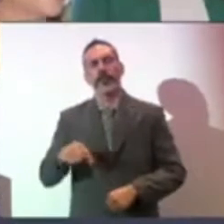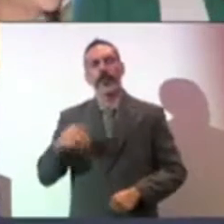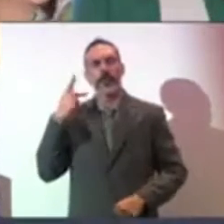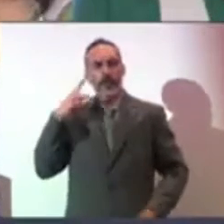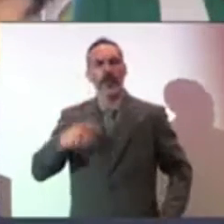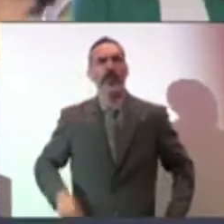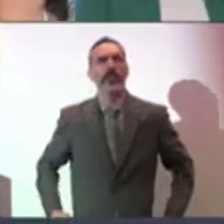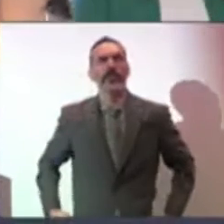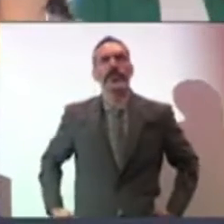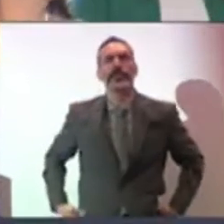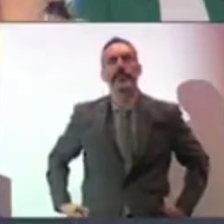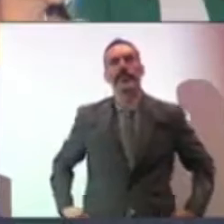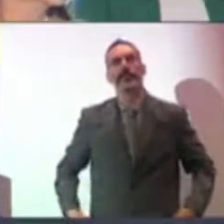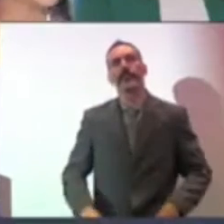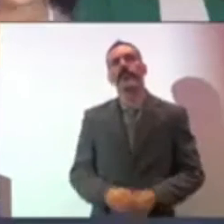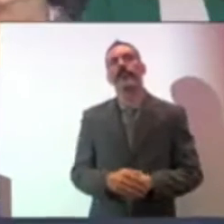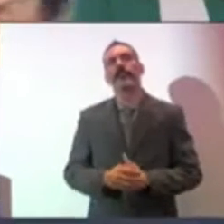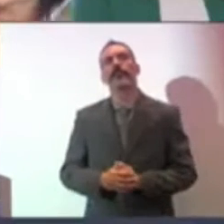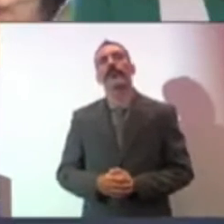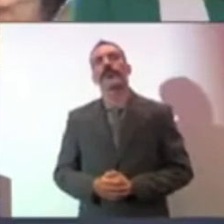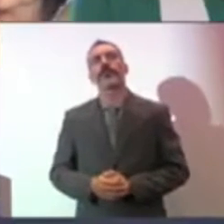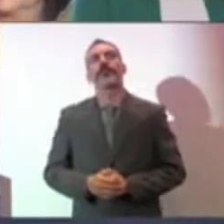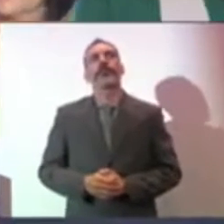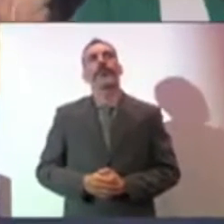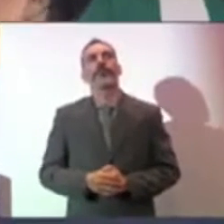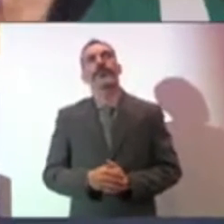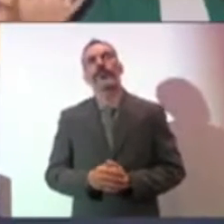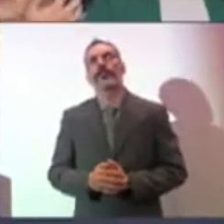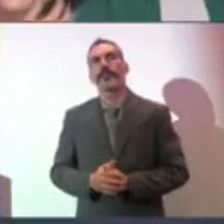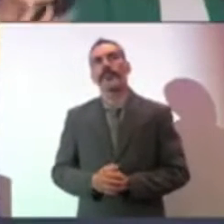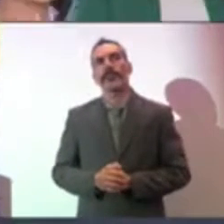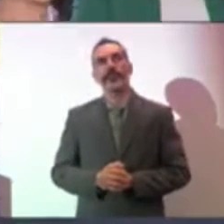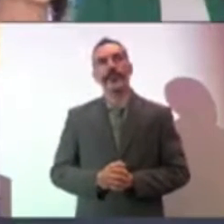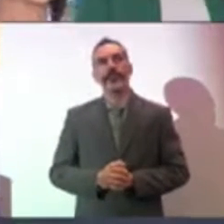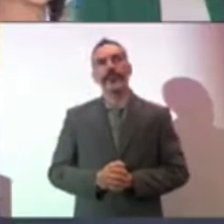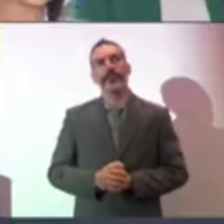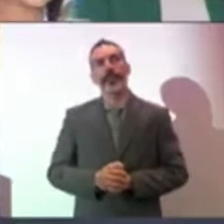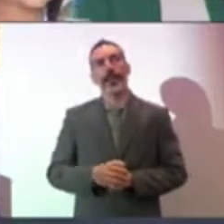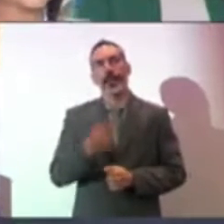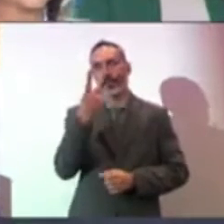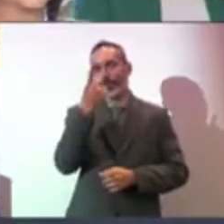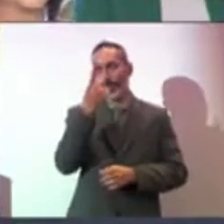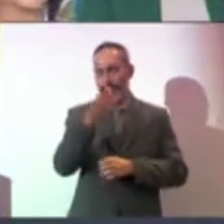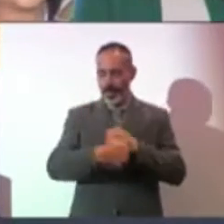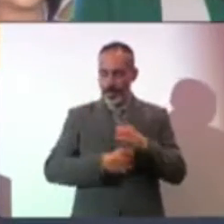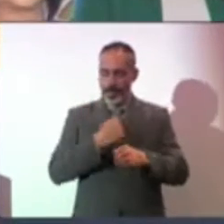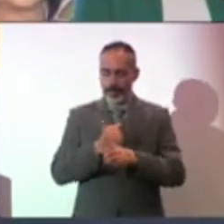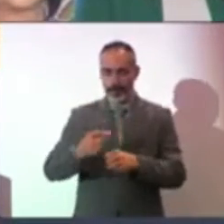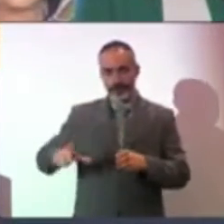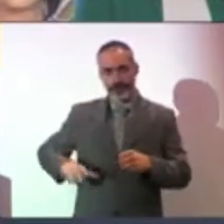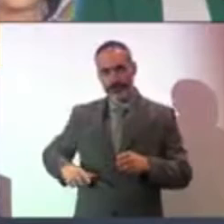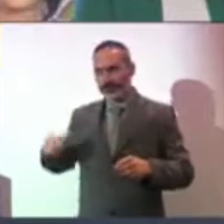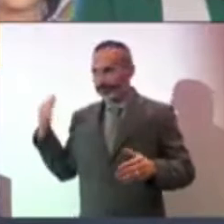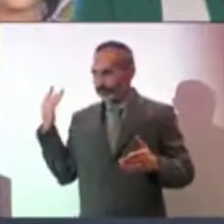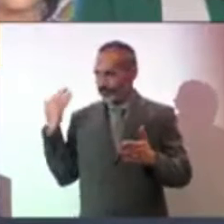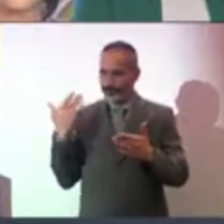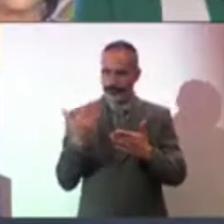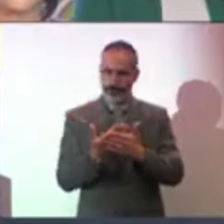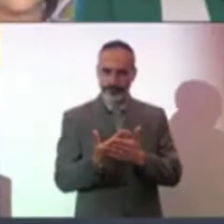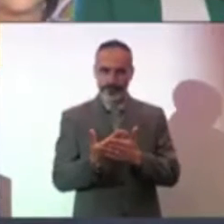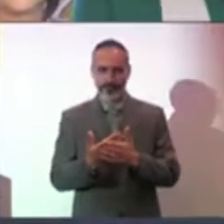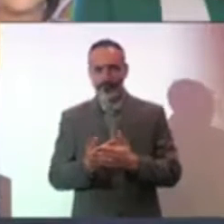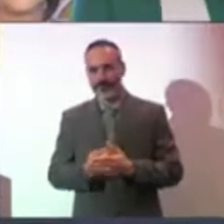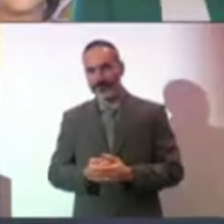poblanas, por mencionar solo algunas. A un año de gobierno, distintas calificadoras y